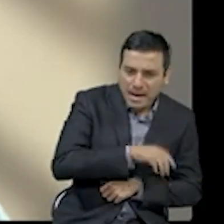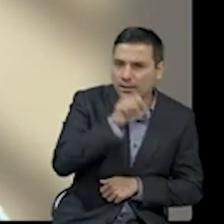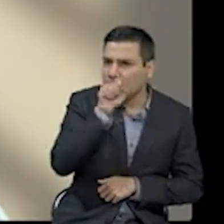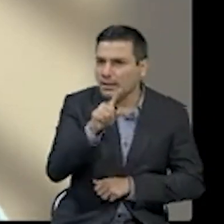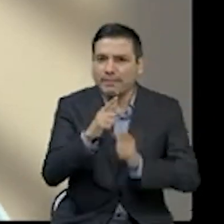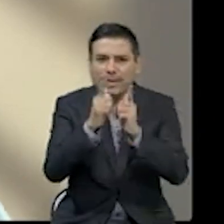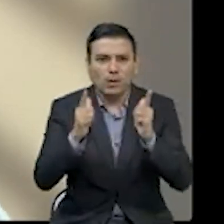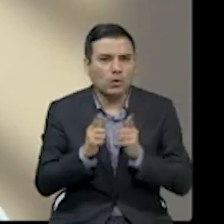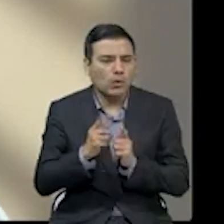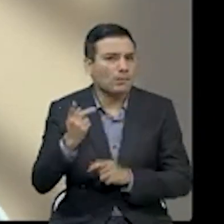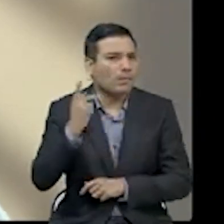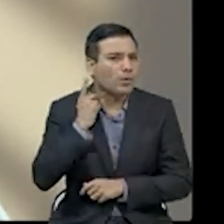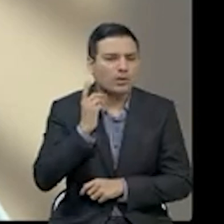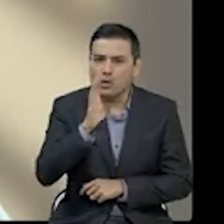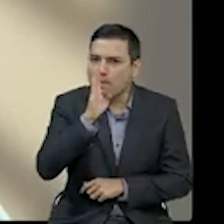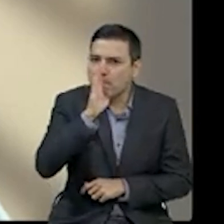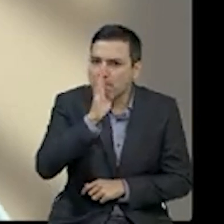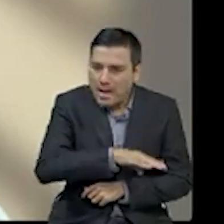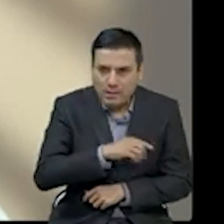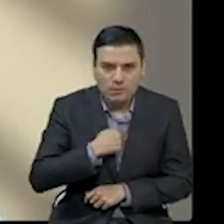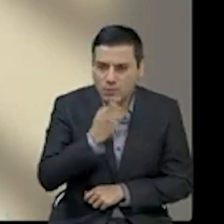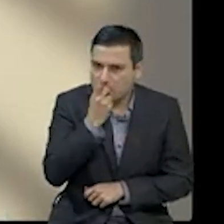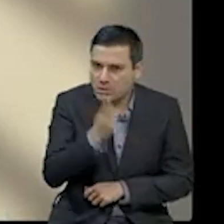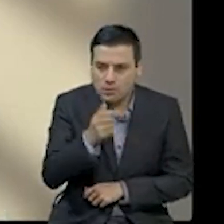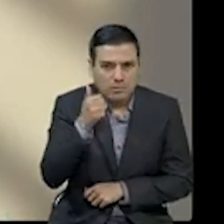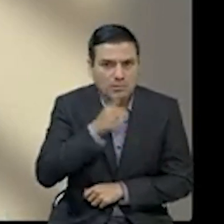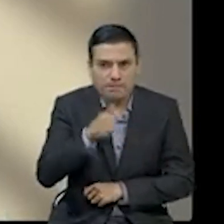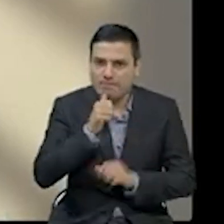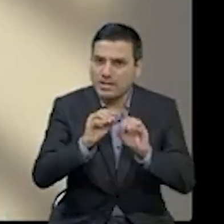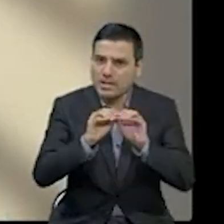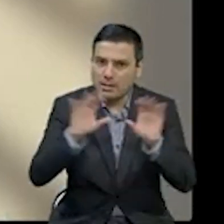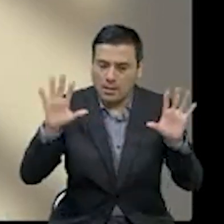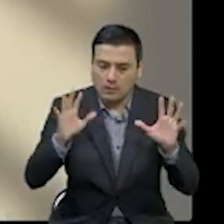y las señalaré de bando y bando. Gracias.